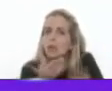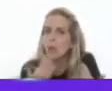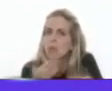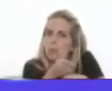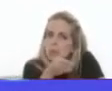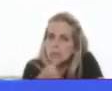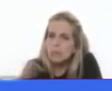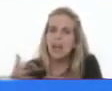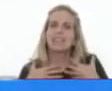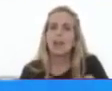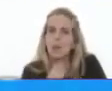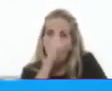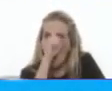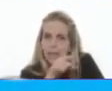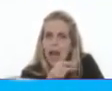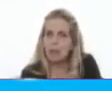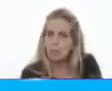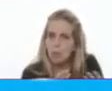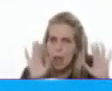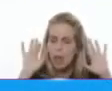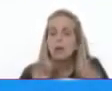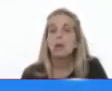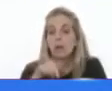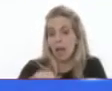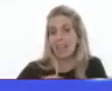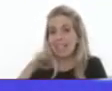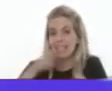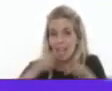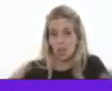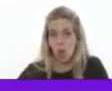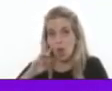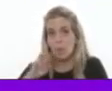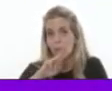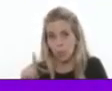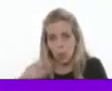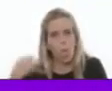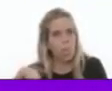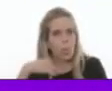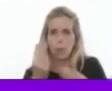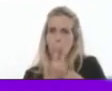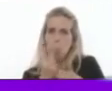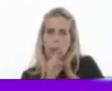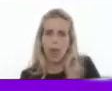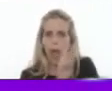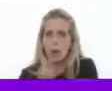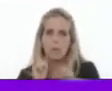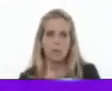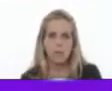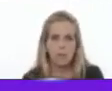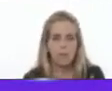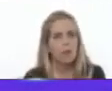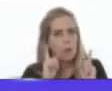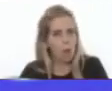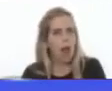atención sanitaria. Este año tenemos que cuidarnos mientras avanza el plan de vacunación